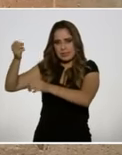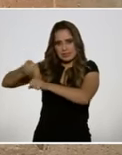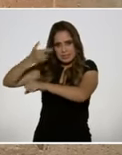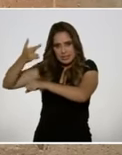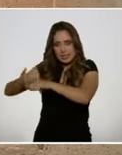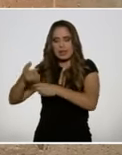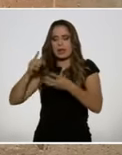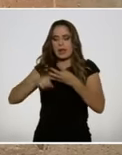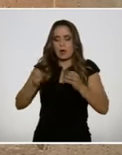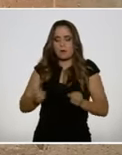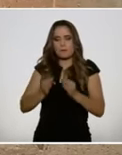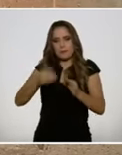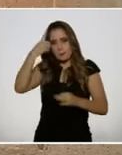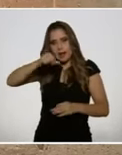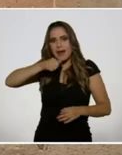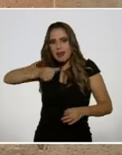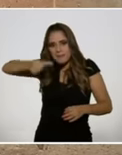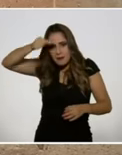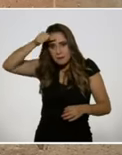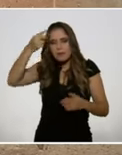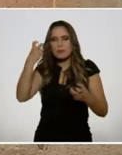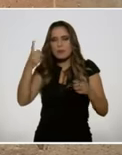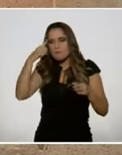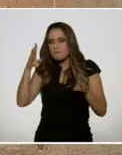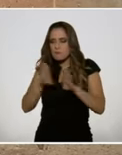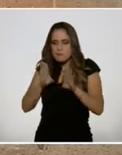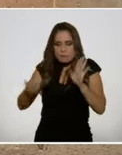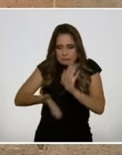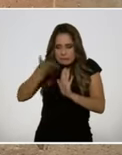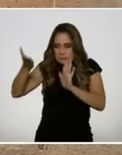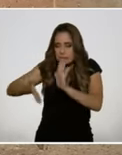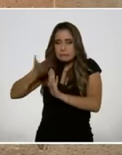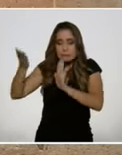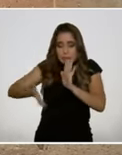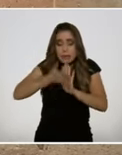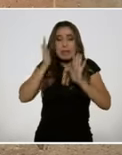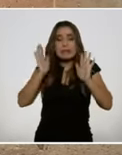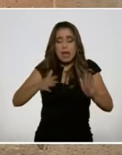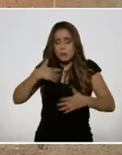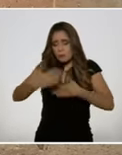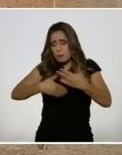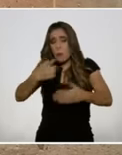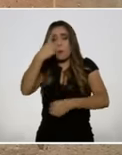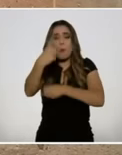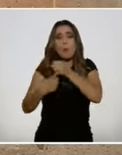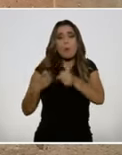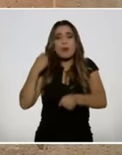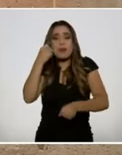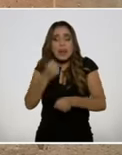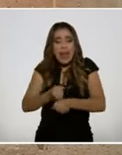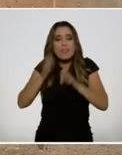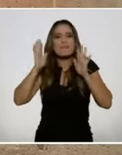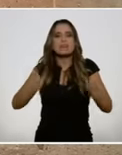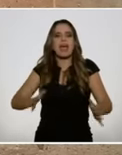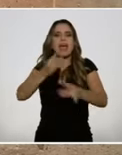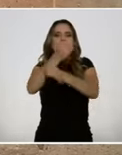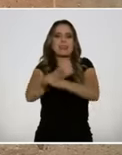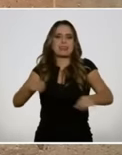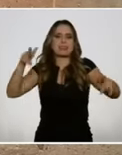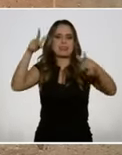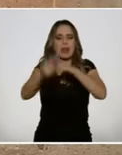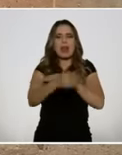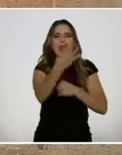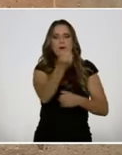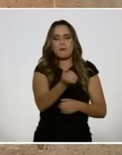y Alfabetización. Se inauguró la Secretaría apenas un año después de haber sido comenzada su edificación, el 9